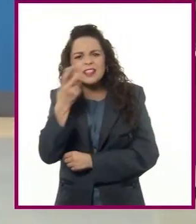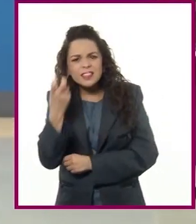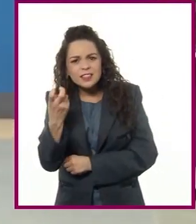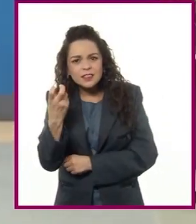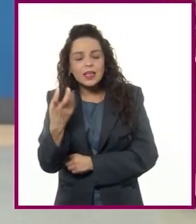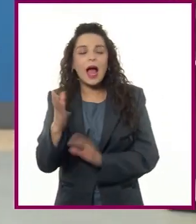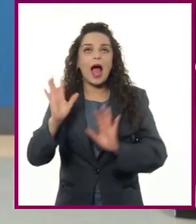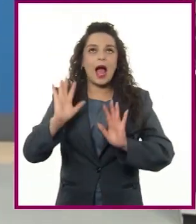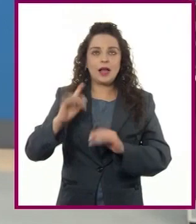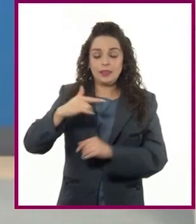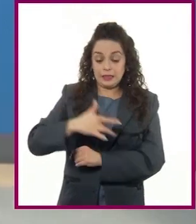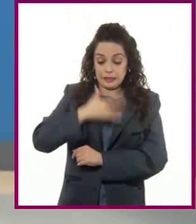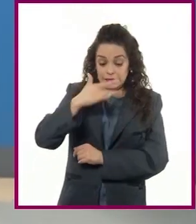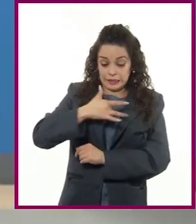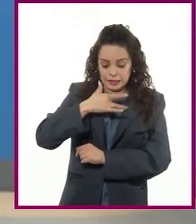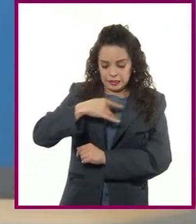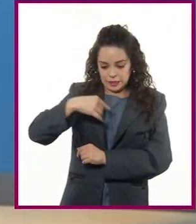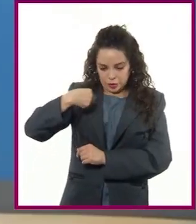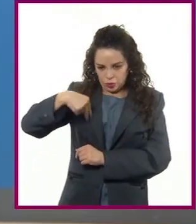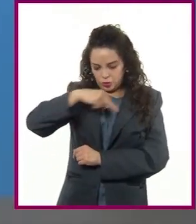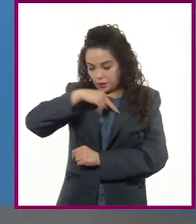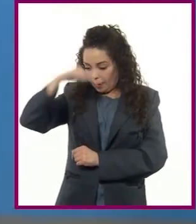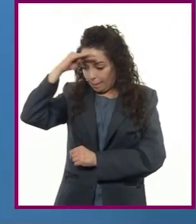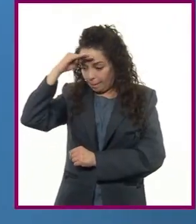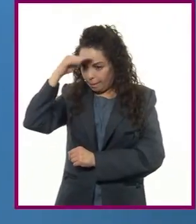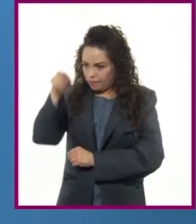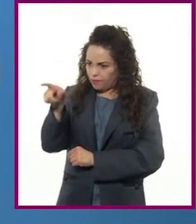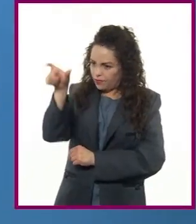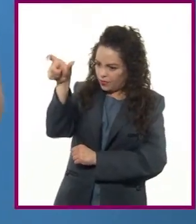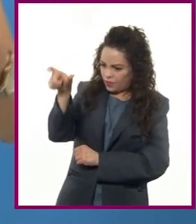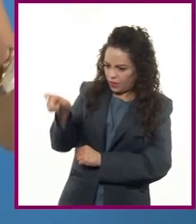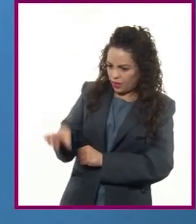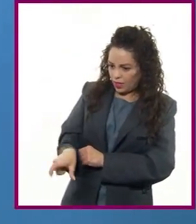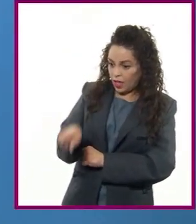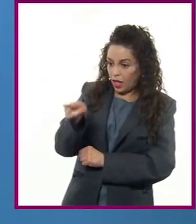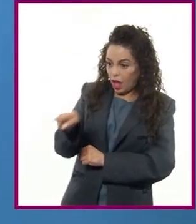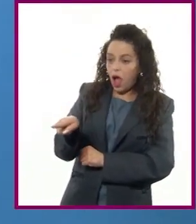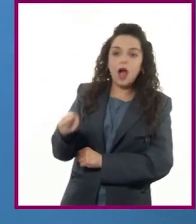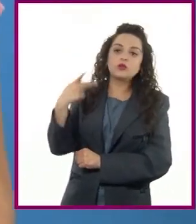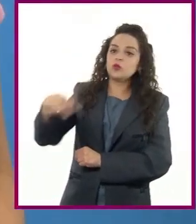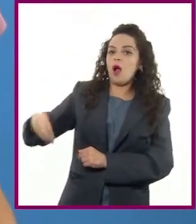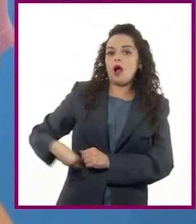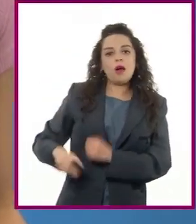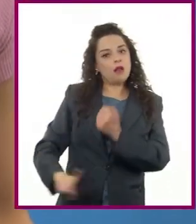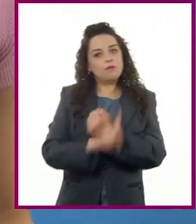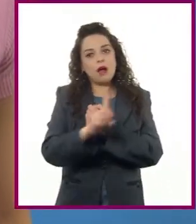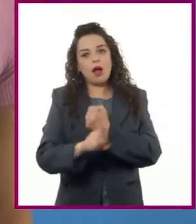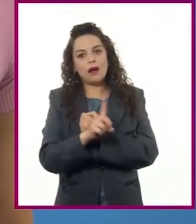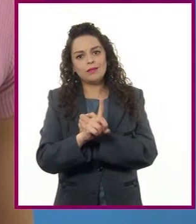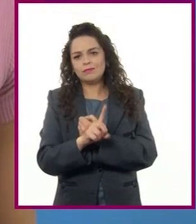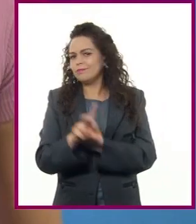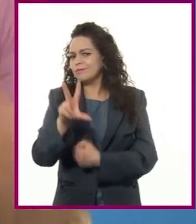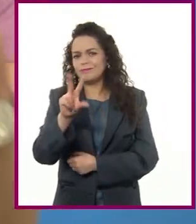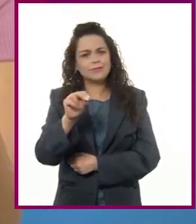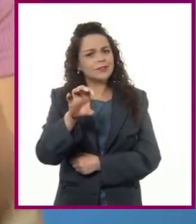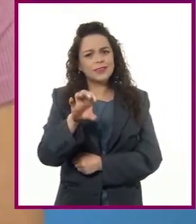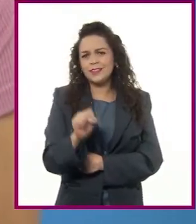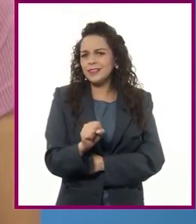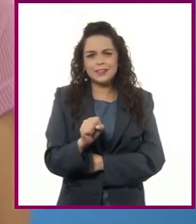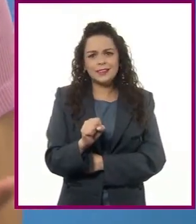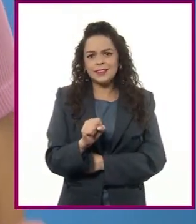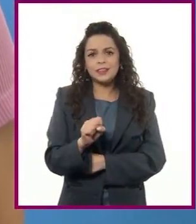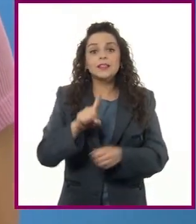pensamos y sentimos que es la persona por sí misma la que genera el conflicto, y no es así. Es